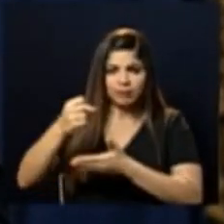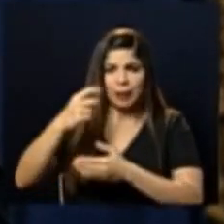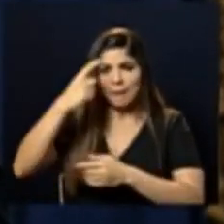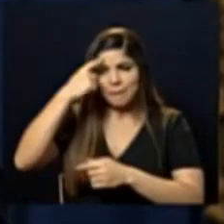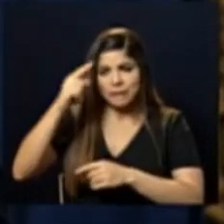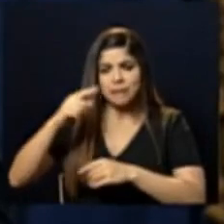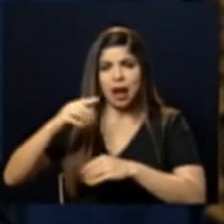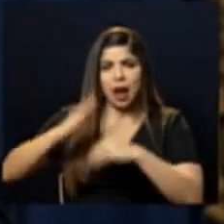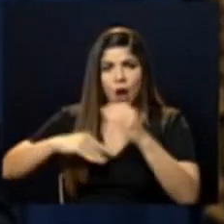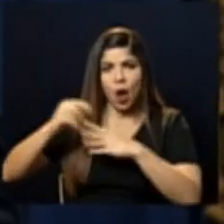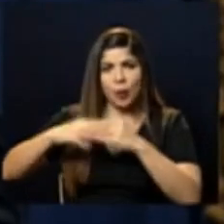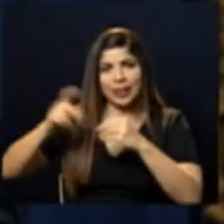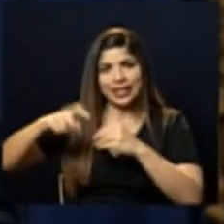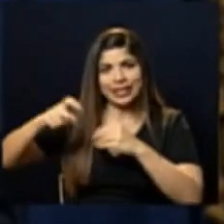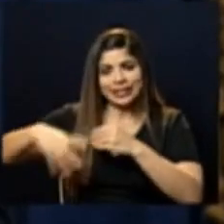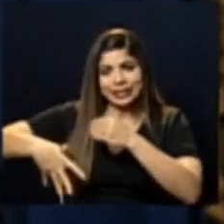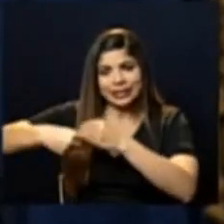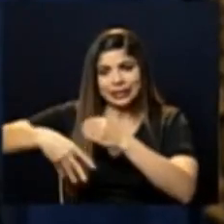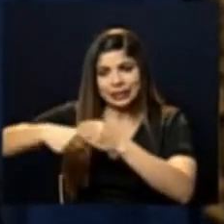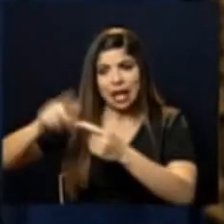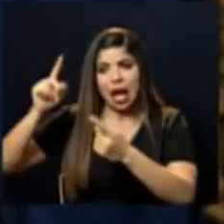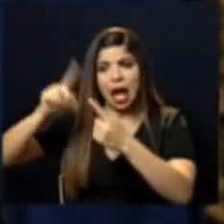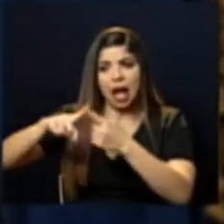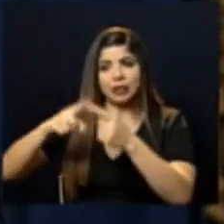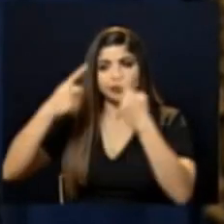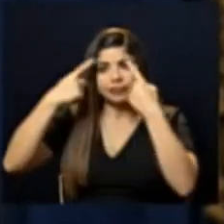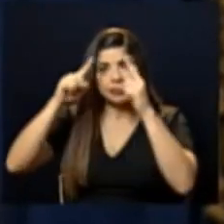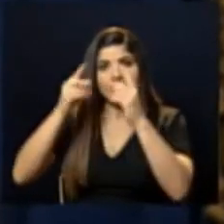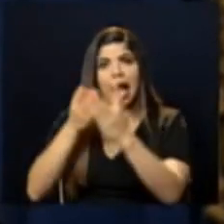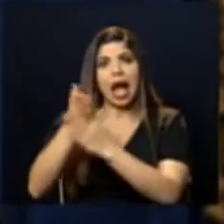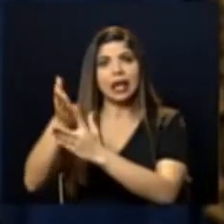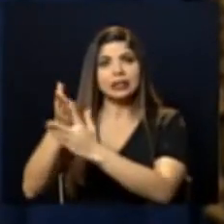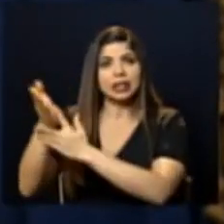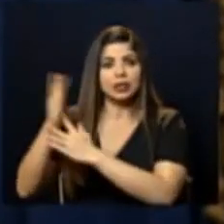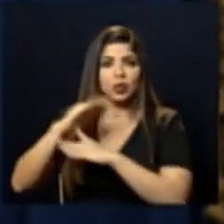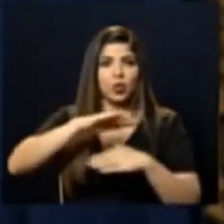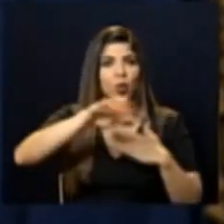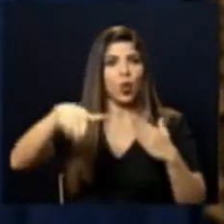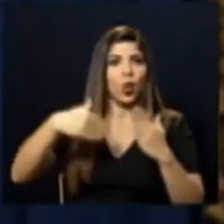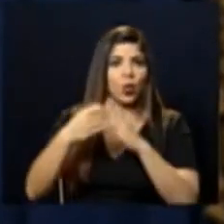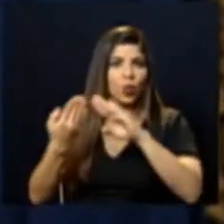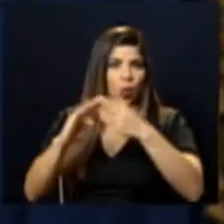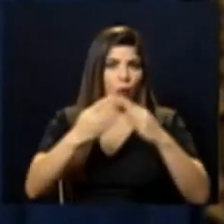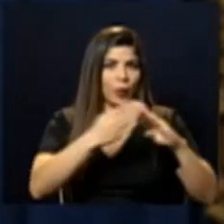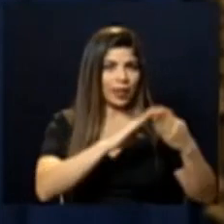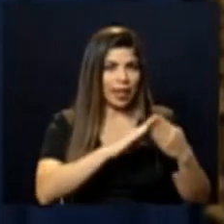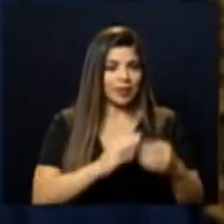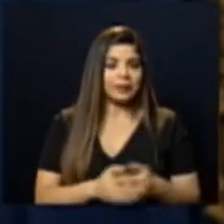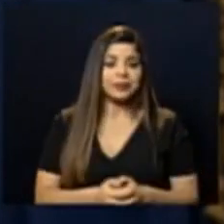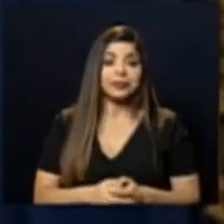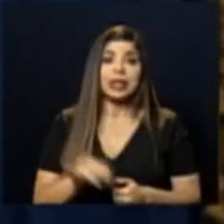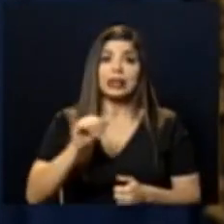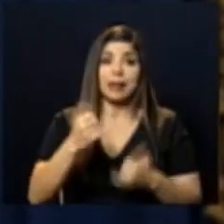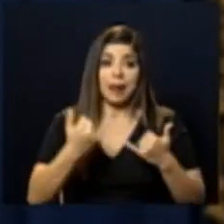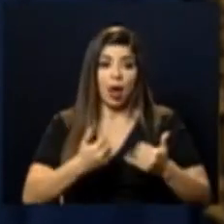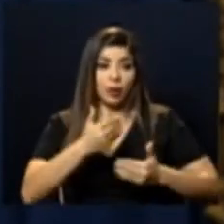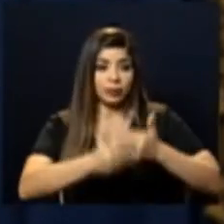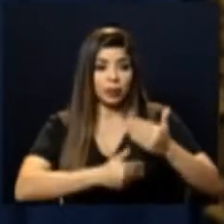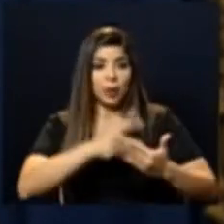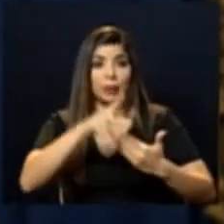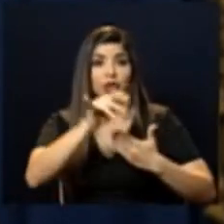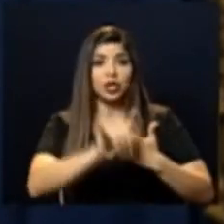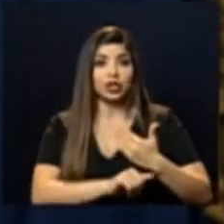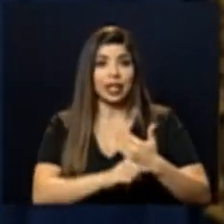obras complementarias para el acceso a las comunidades. También está en marcha el proyecto